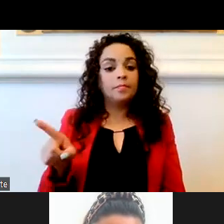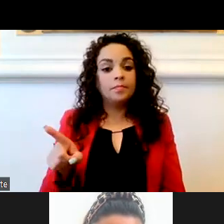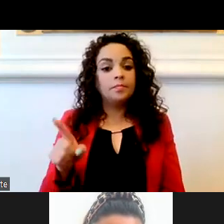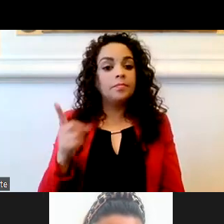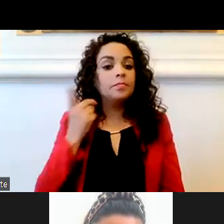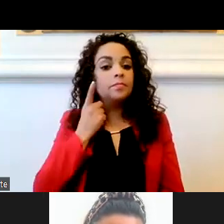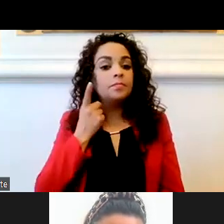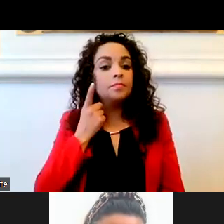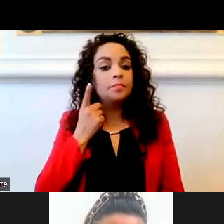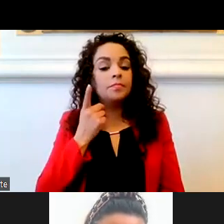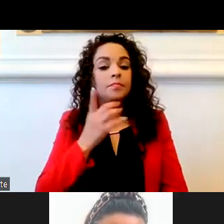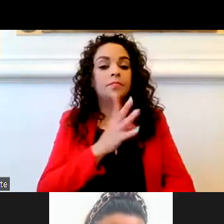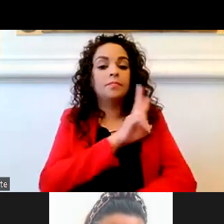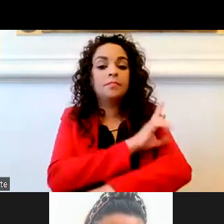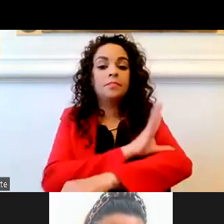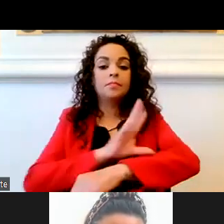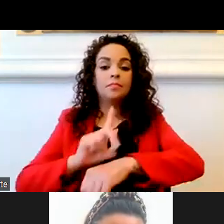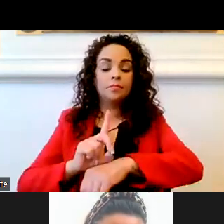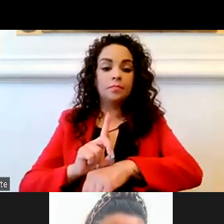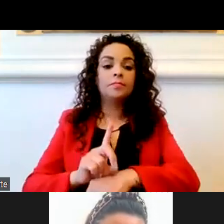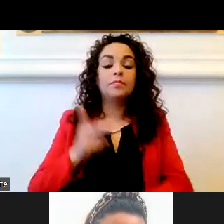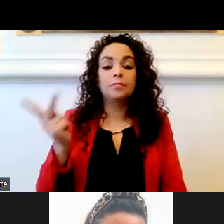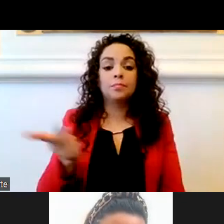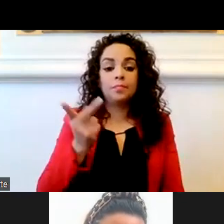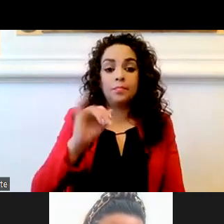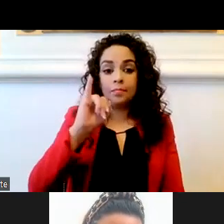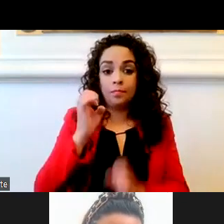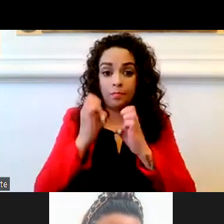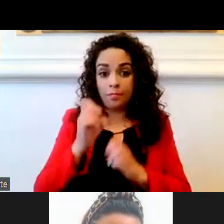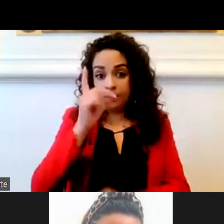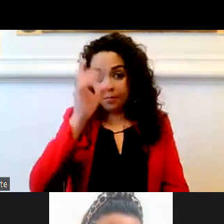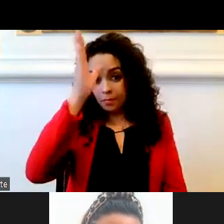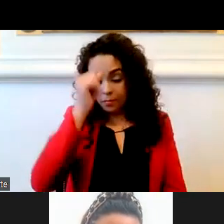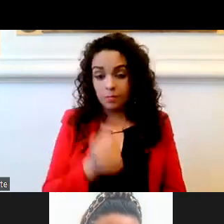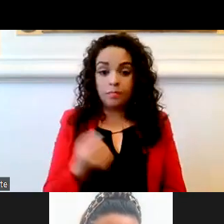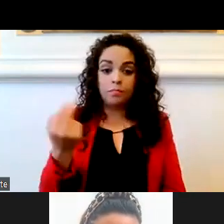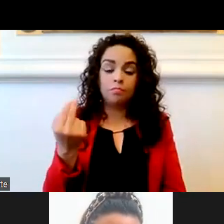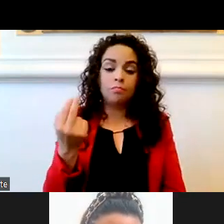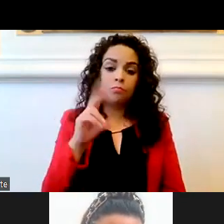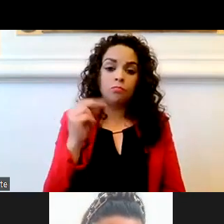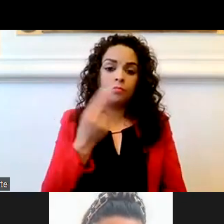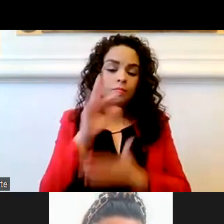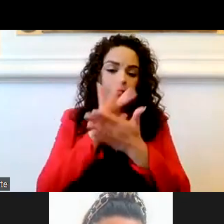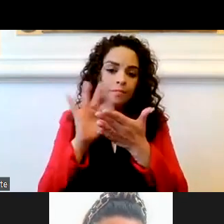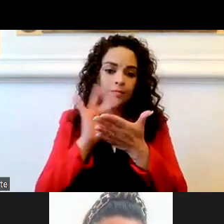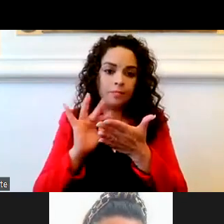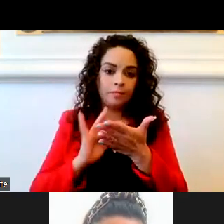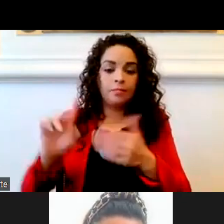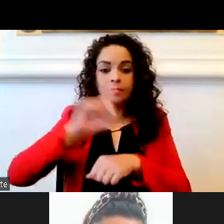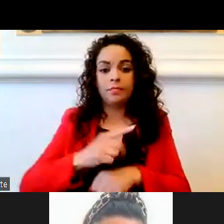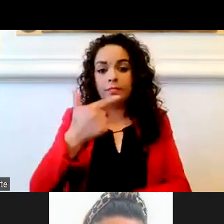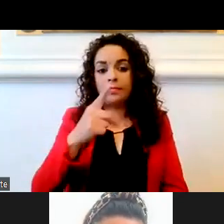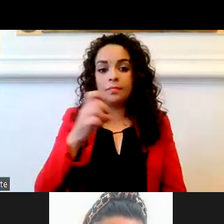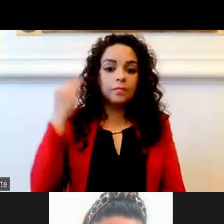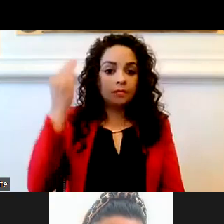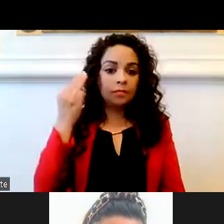a las y los diputados presentes si están de acuerdo en dispensar la lectura del acta de la sesión del 7 de marzo y aprobarla en un mismo